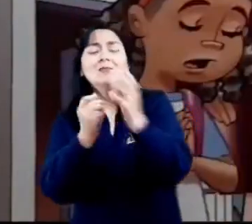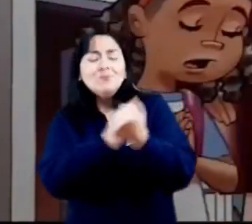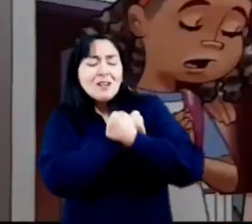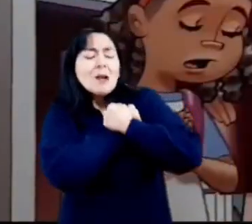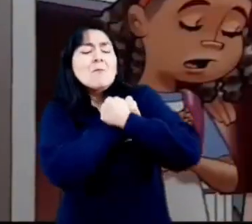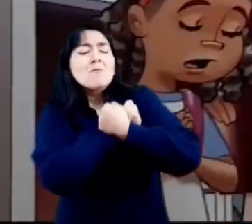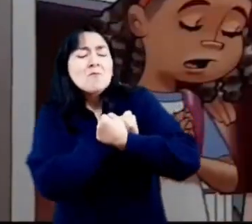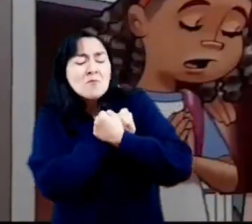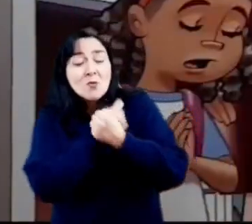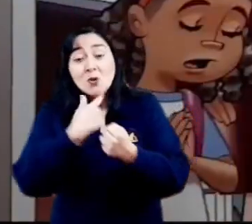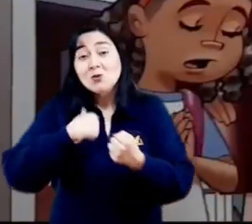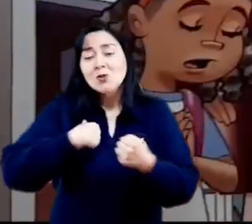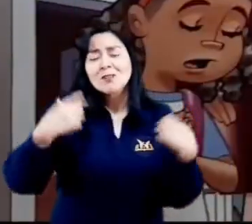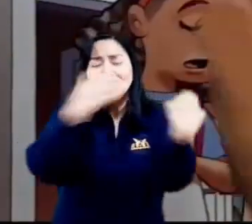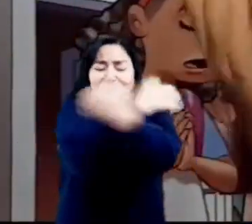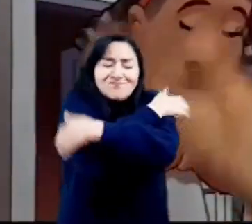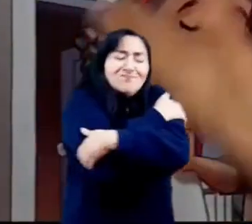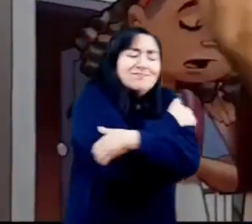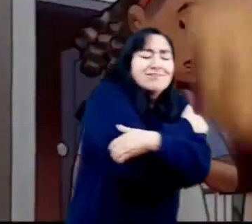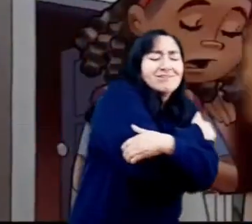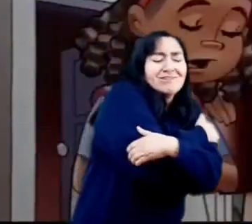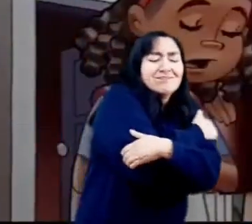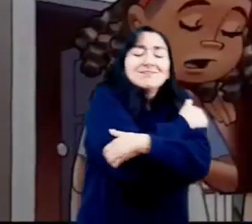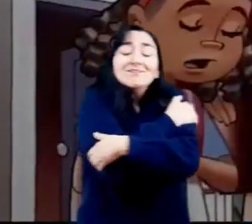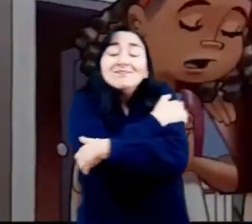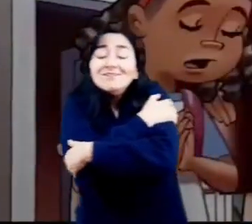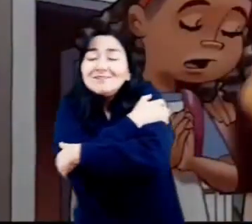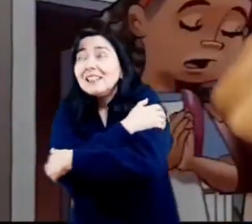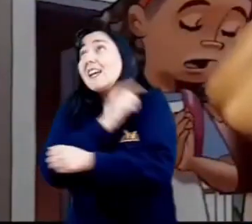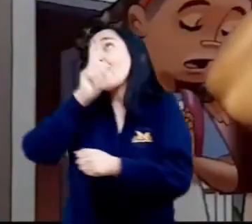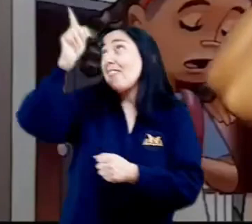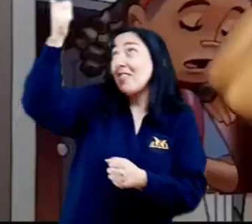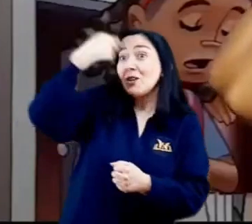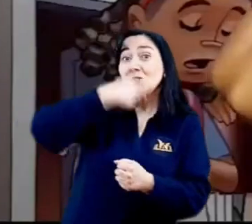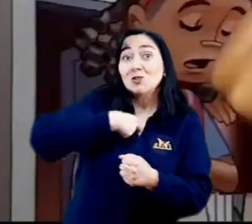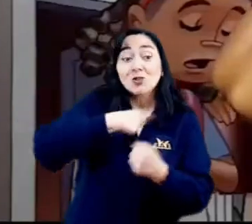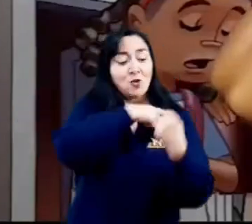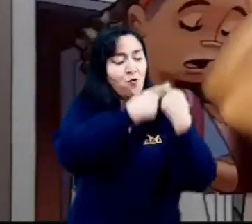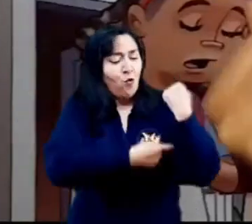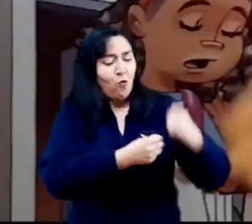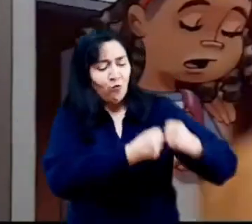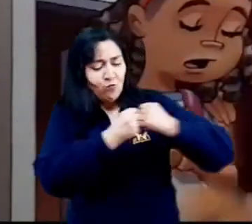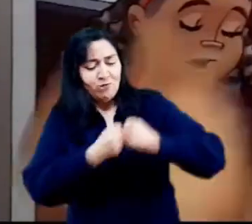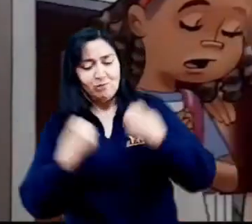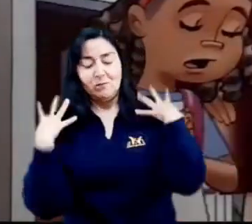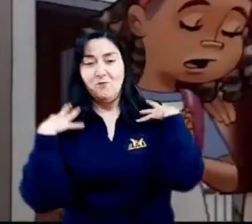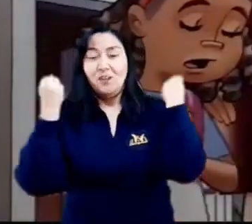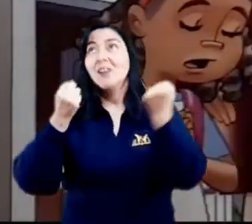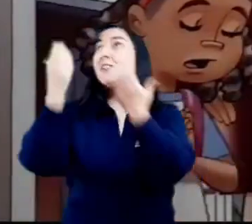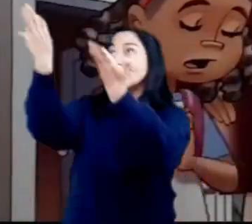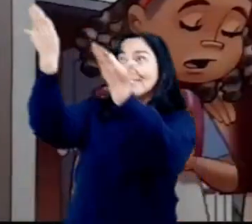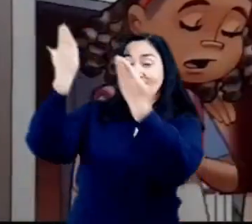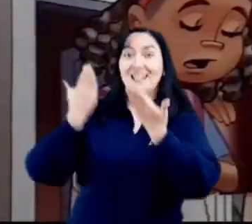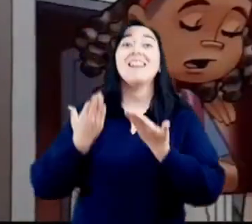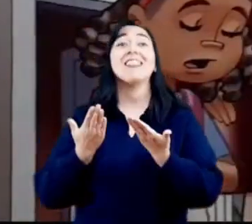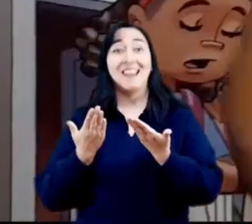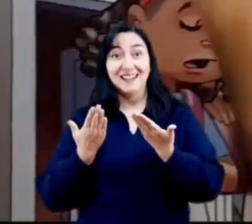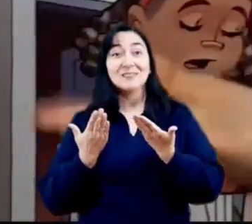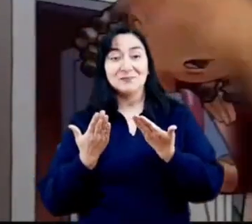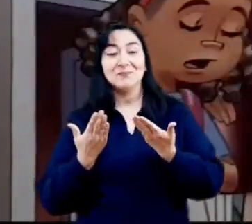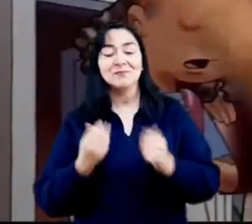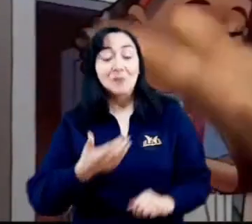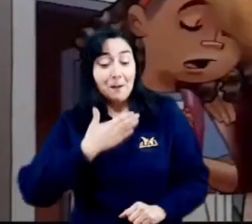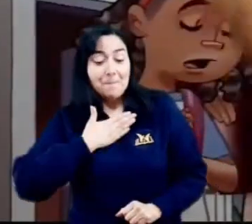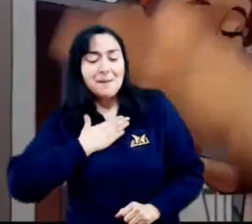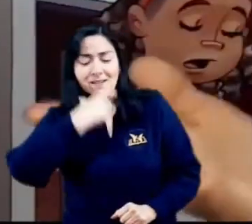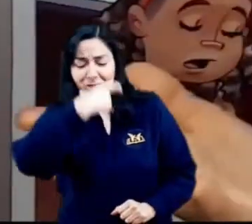amor, Él me da fuerza y valor Mi cuerpo he